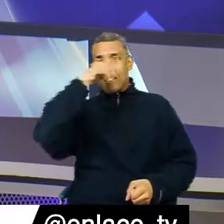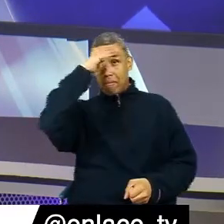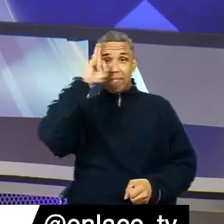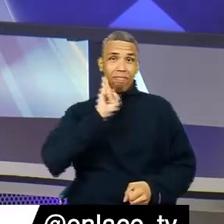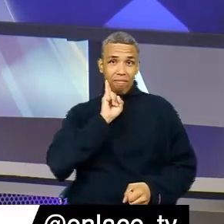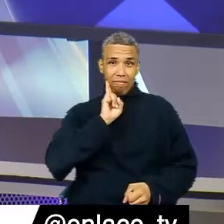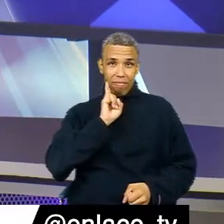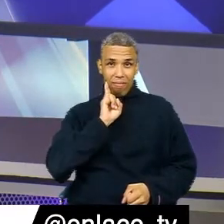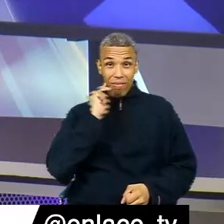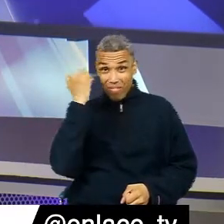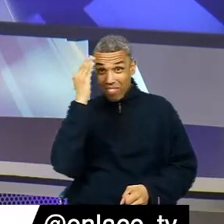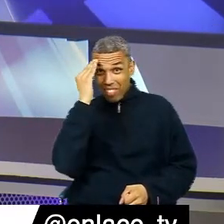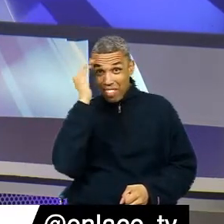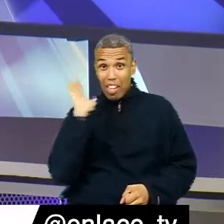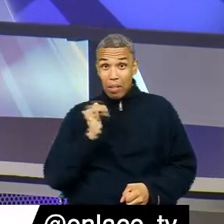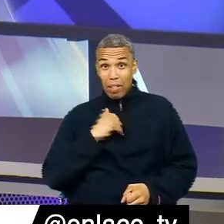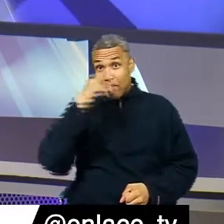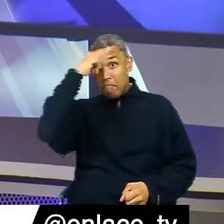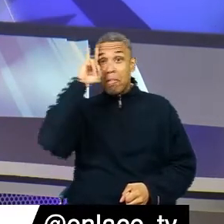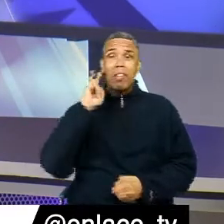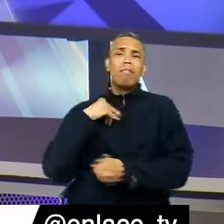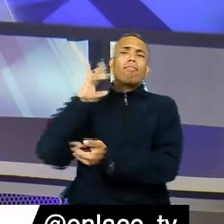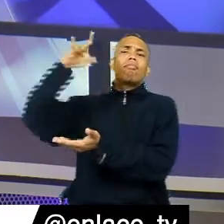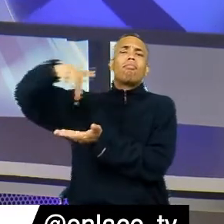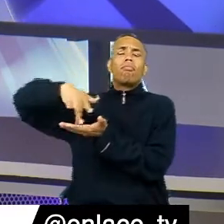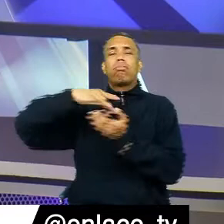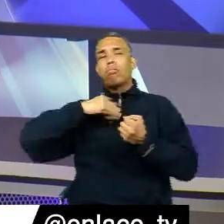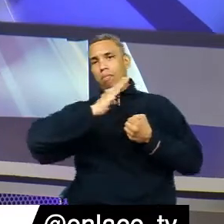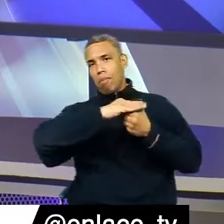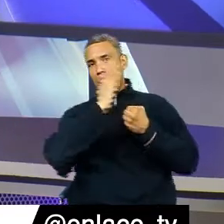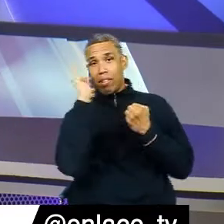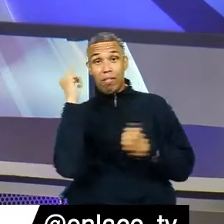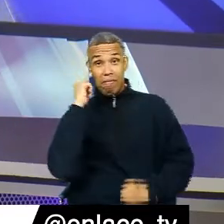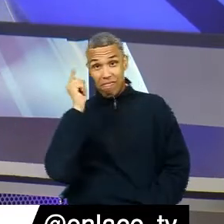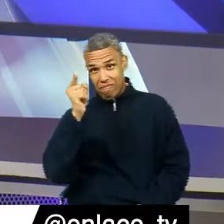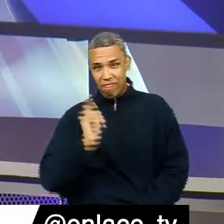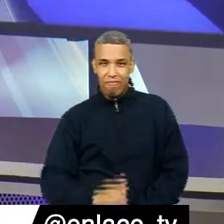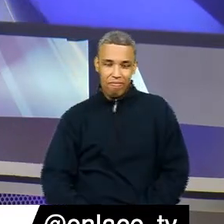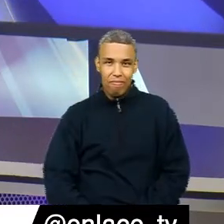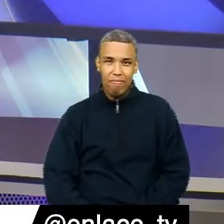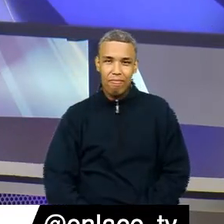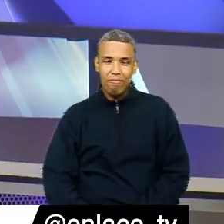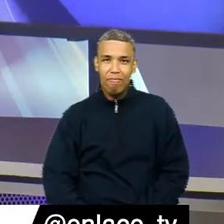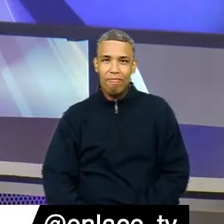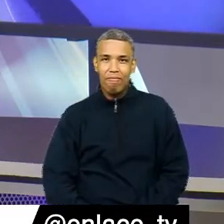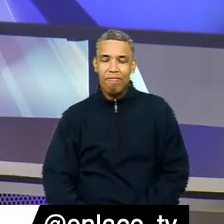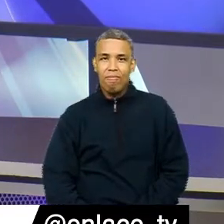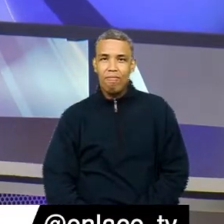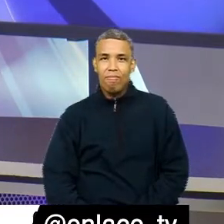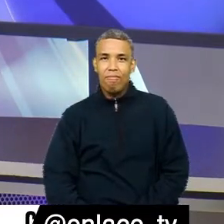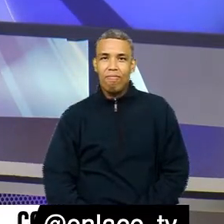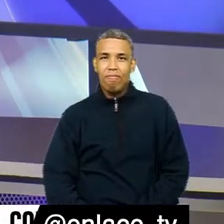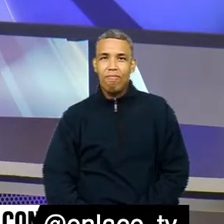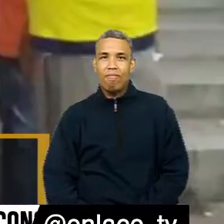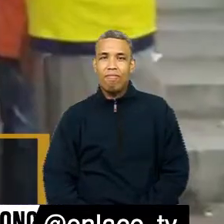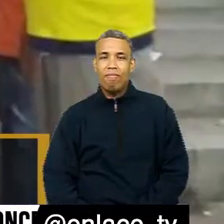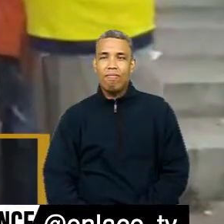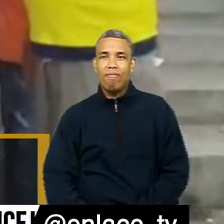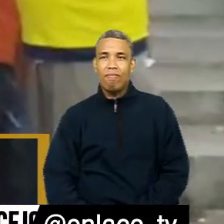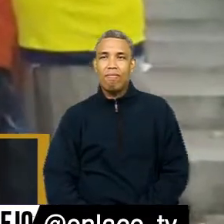que Enlace Televisión y Enlace Noticias siempre están presentes en los eventos más importantes del país. Adelante, Ariel, buenas tardes.